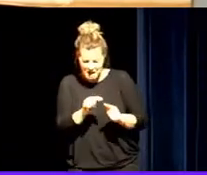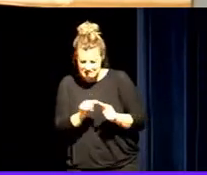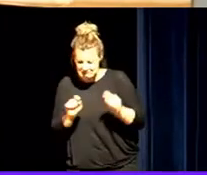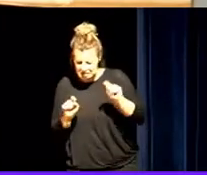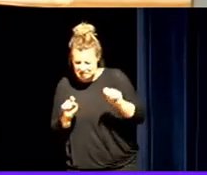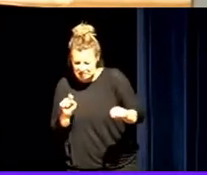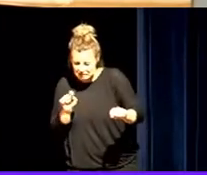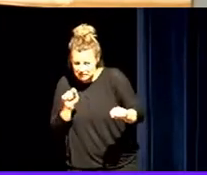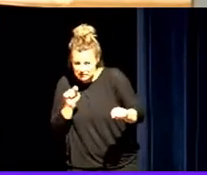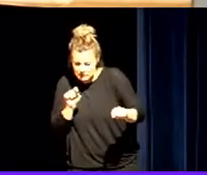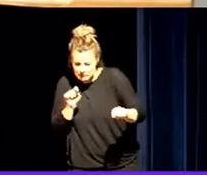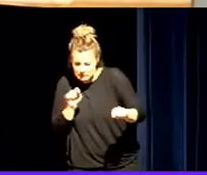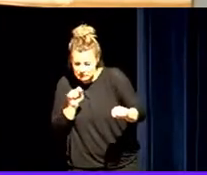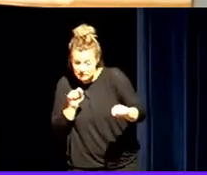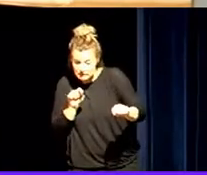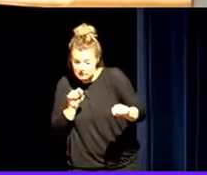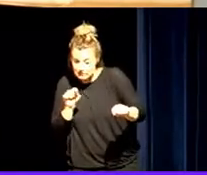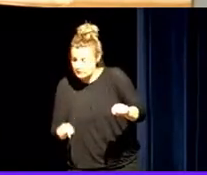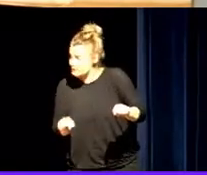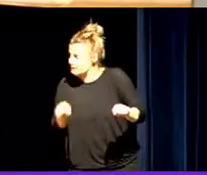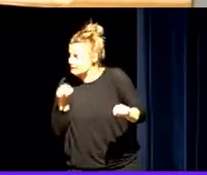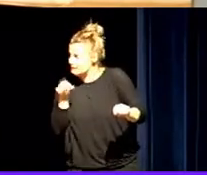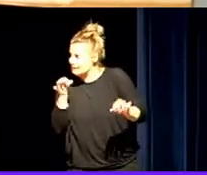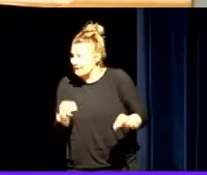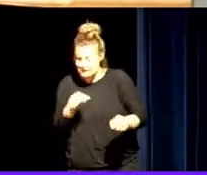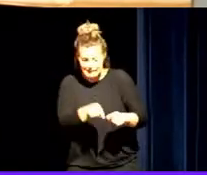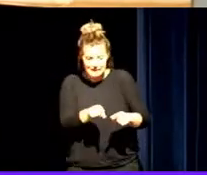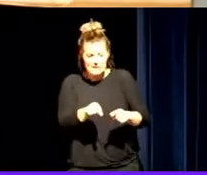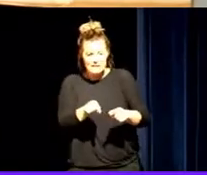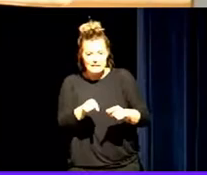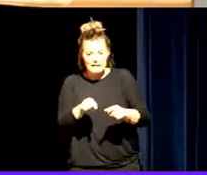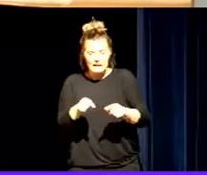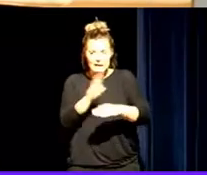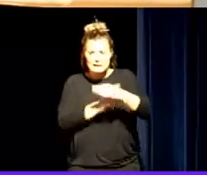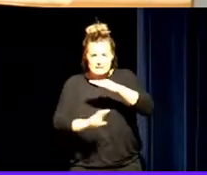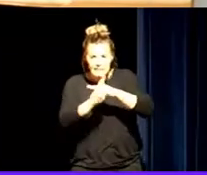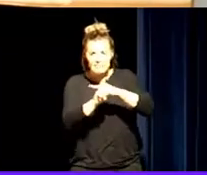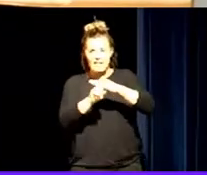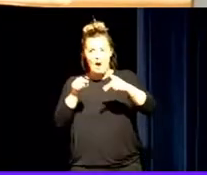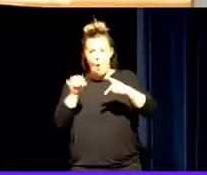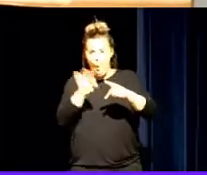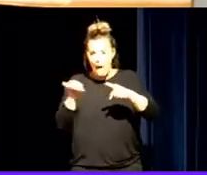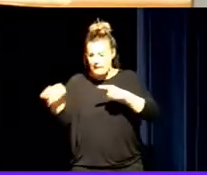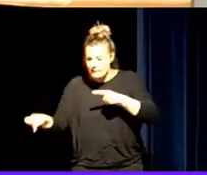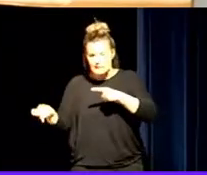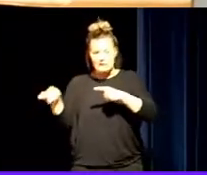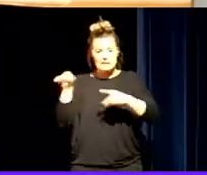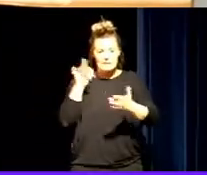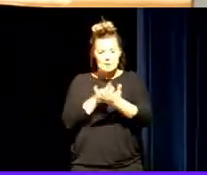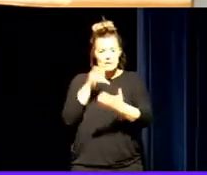que tú tocas una, y aquí residencia, y aquí, jo, bueno, aquí era todo el rato